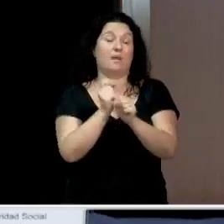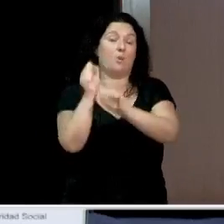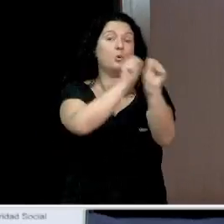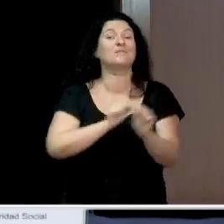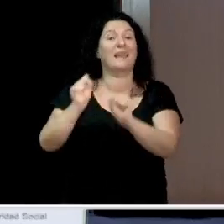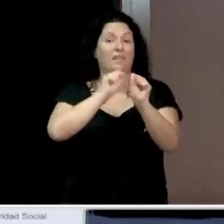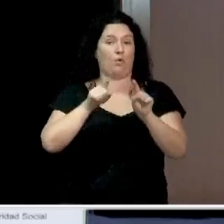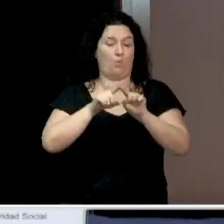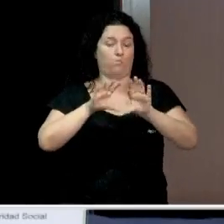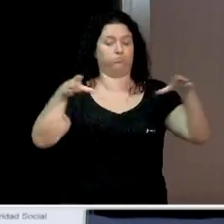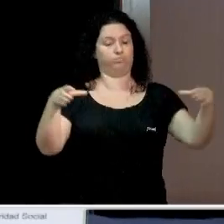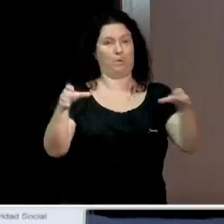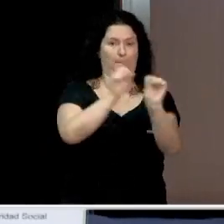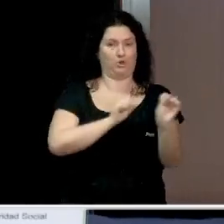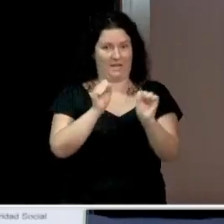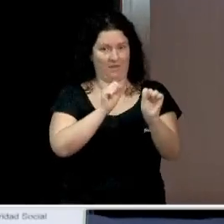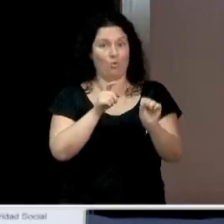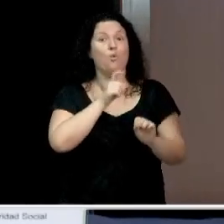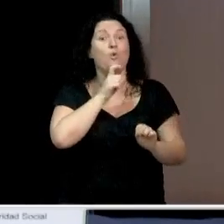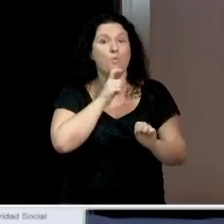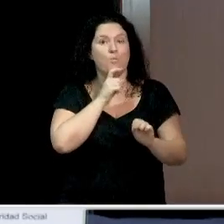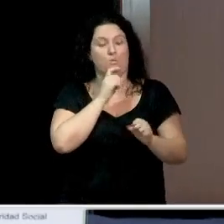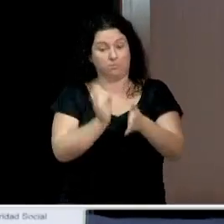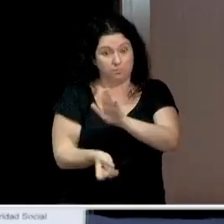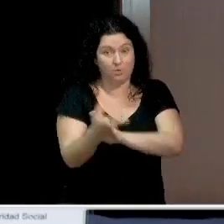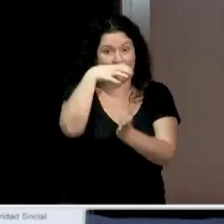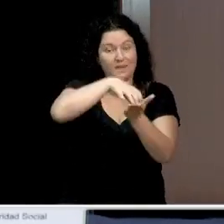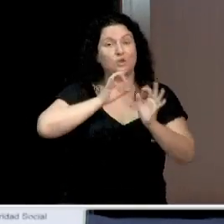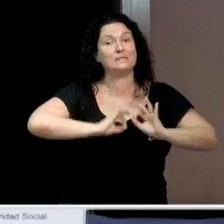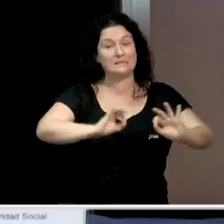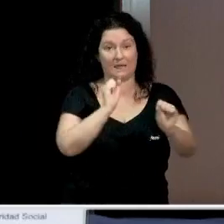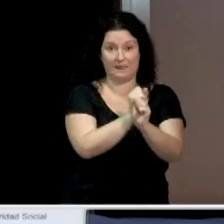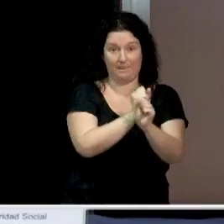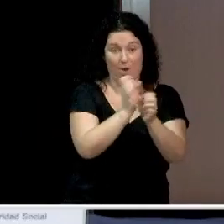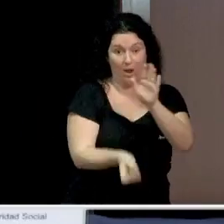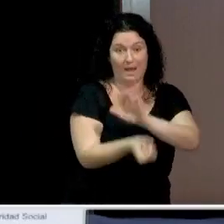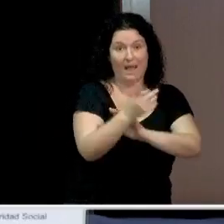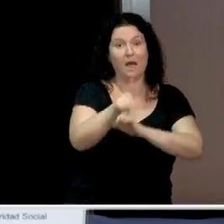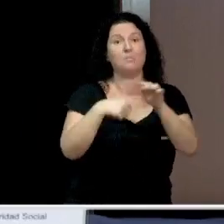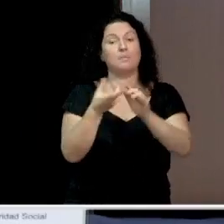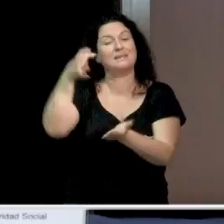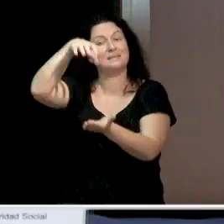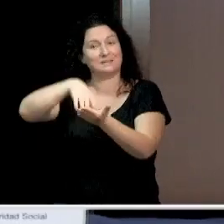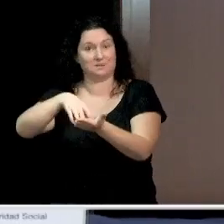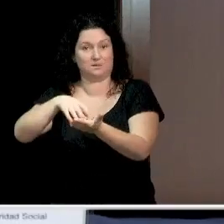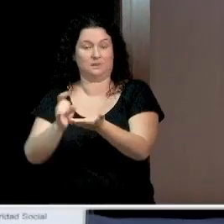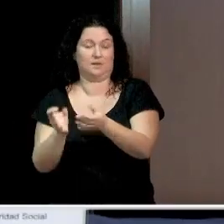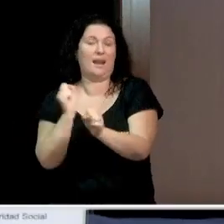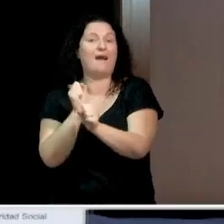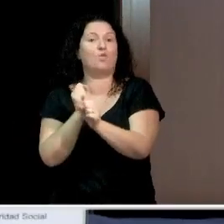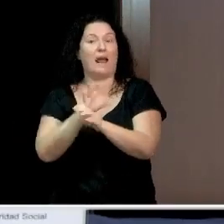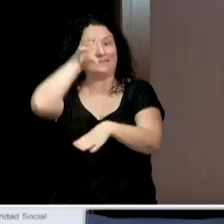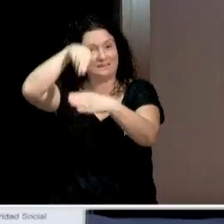protegido, a través de la creación y sostén de los centros especiales de empleo y los enclaves laborales, artículos 43